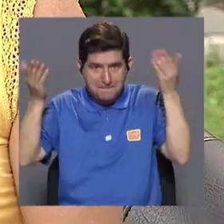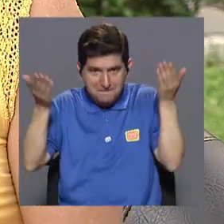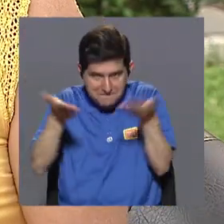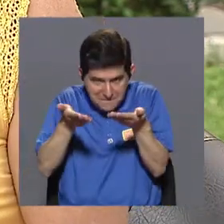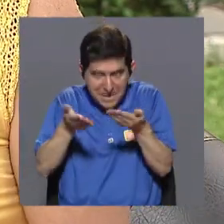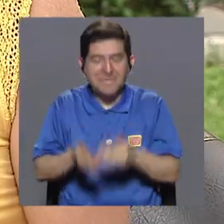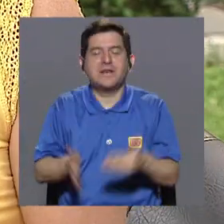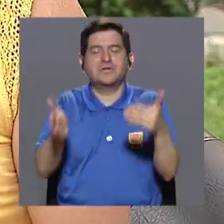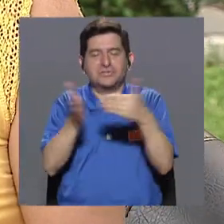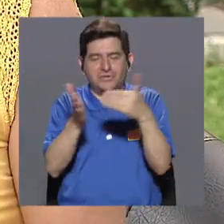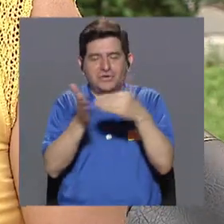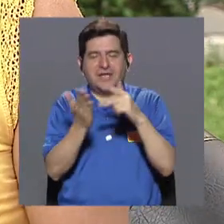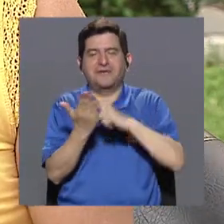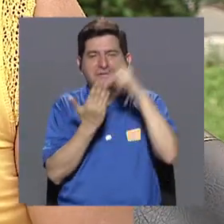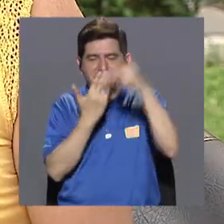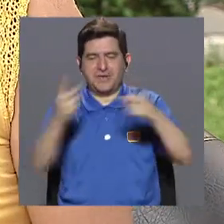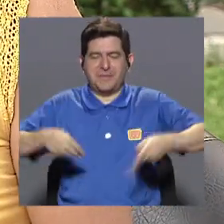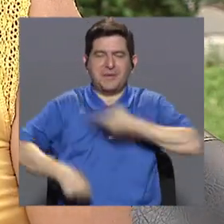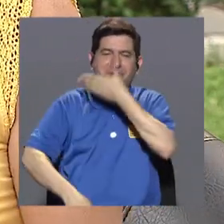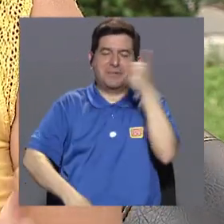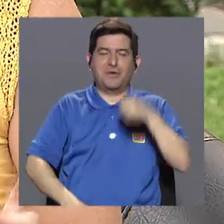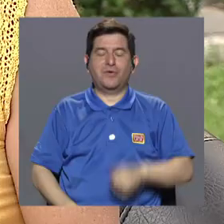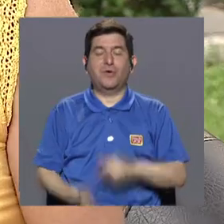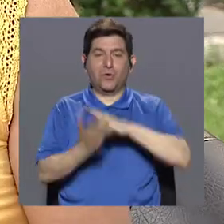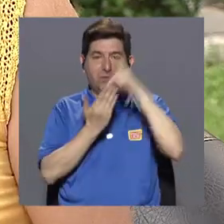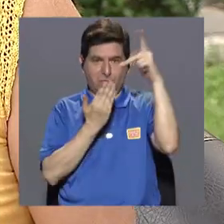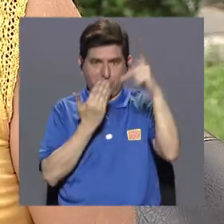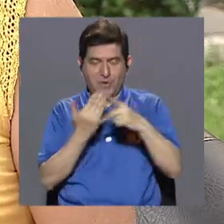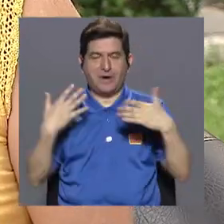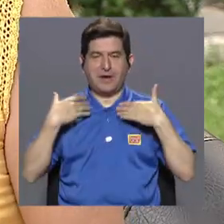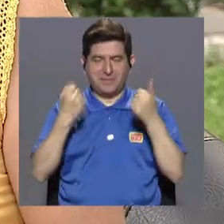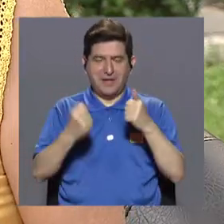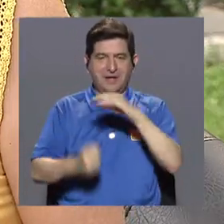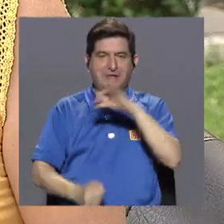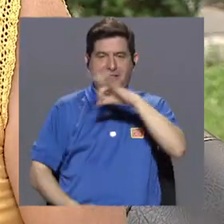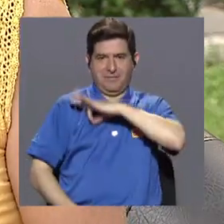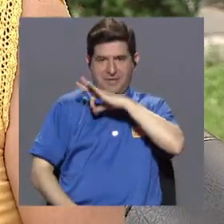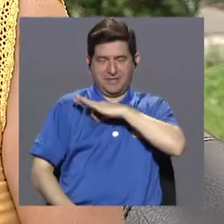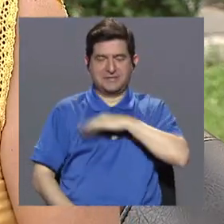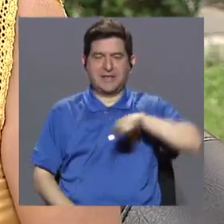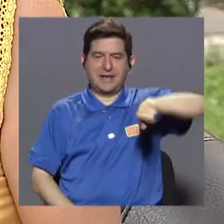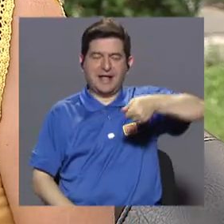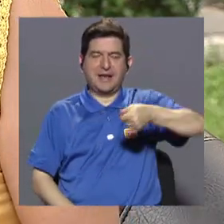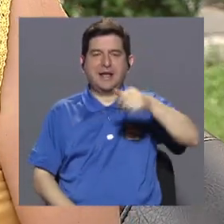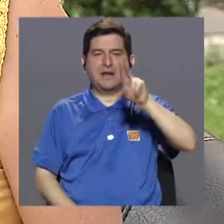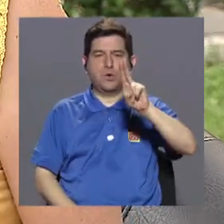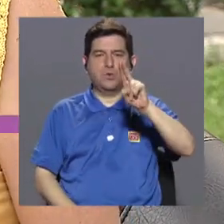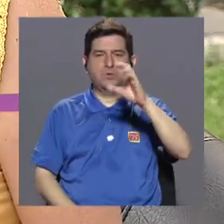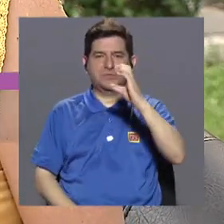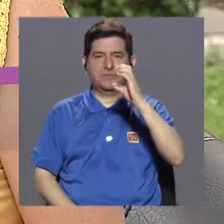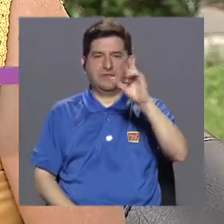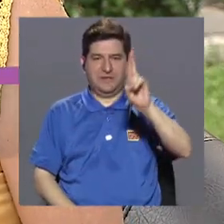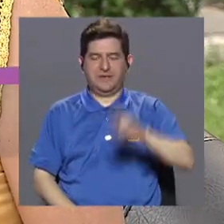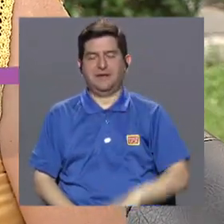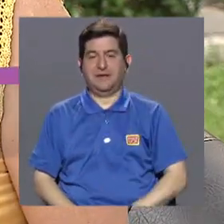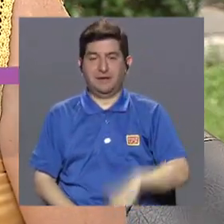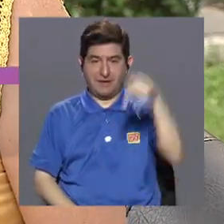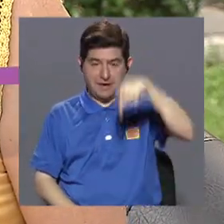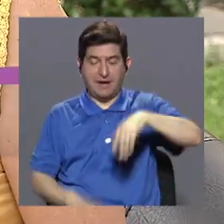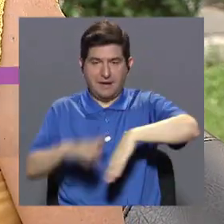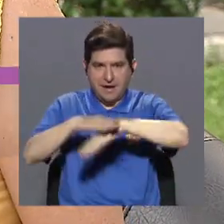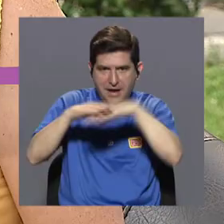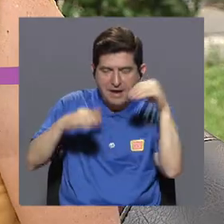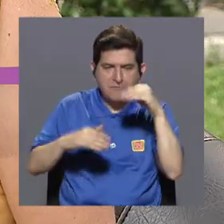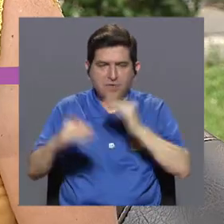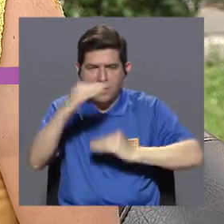Bienvenido y bienvenida nuevamente a Vivir Mejor, su telerrevista de salud y bienestar del canal de la UCR. Estamos en